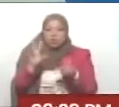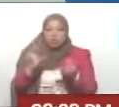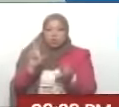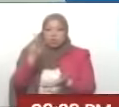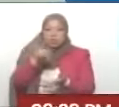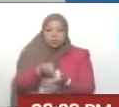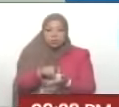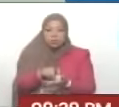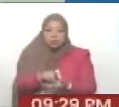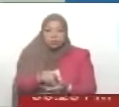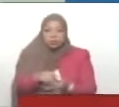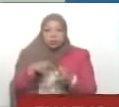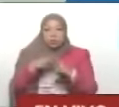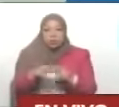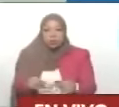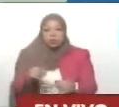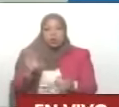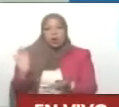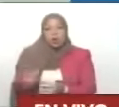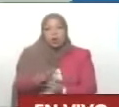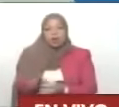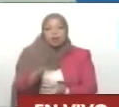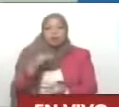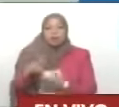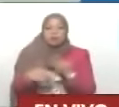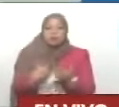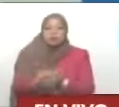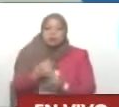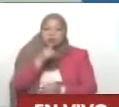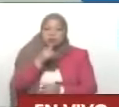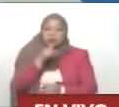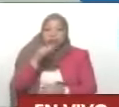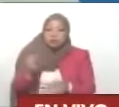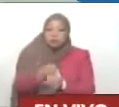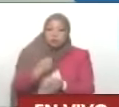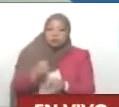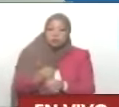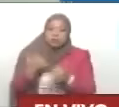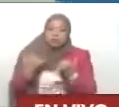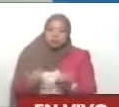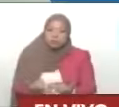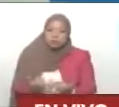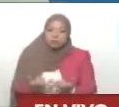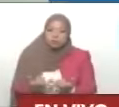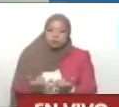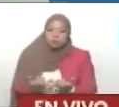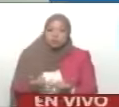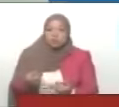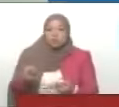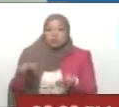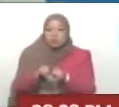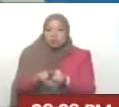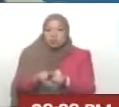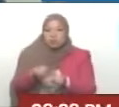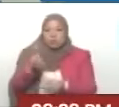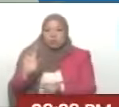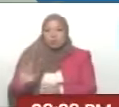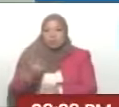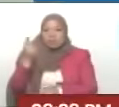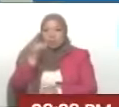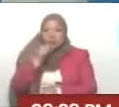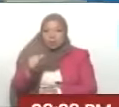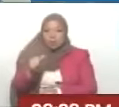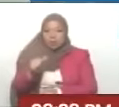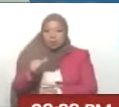participantes. Son cientos las canciones que han llegado a nosotros y que siguen llegando. Y bueno, con este jurado de primera línea,